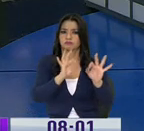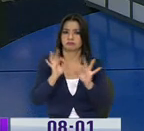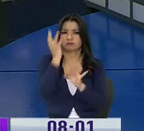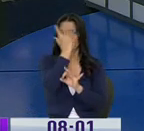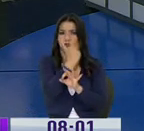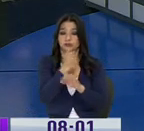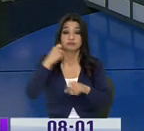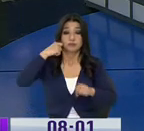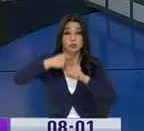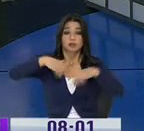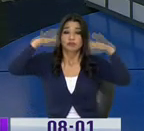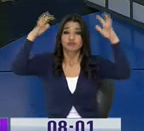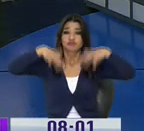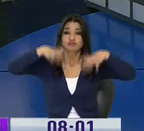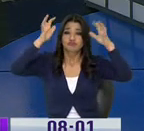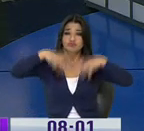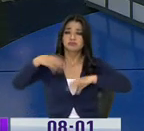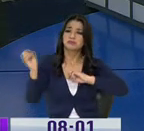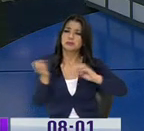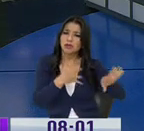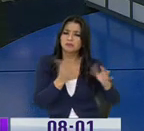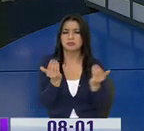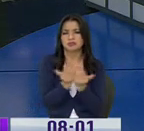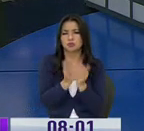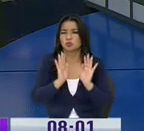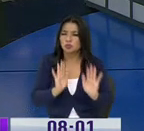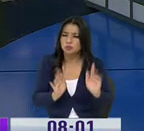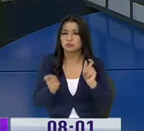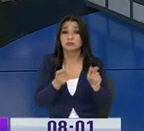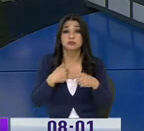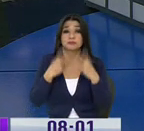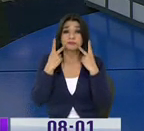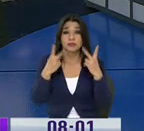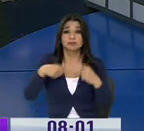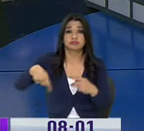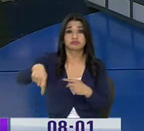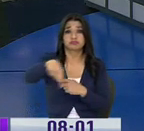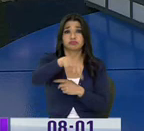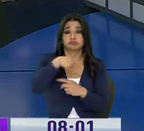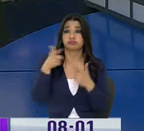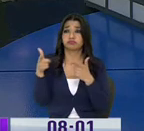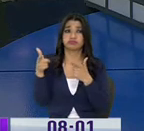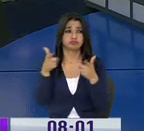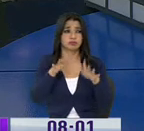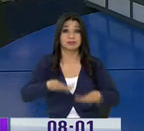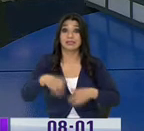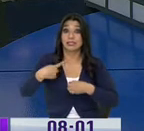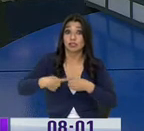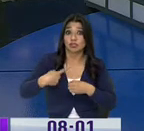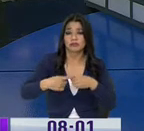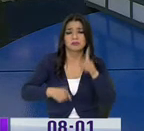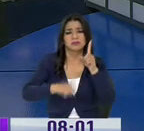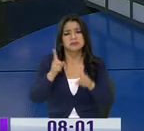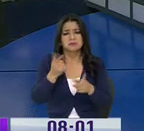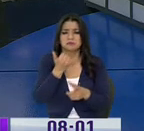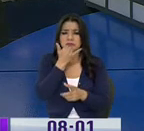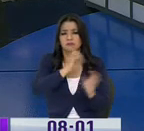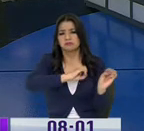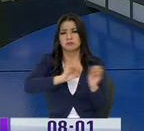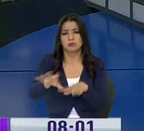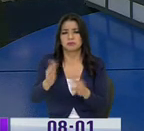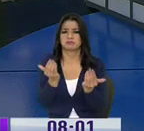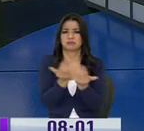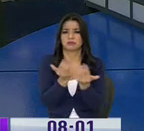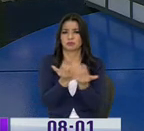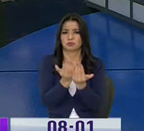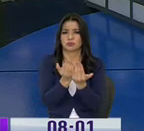los aguaceros, no bote basura, el problema de la basura es bien grave, he visto a lo largo de los días cómo vecinos inescrupulosos, gente que no le gusta